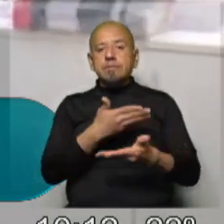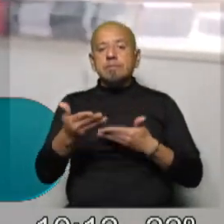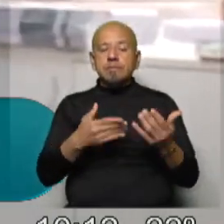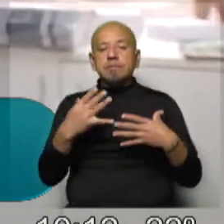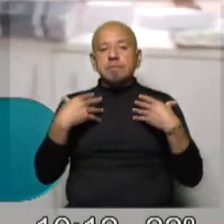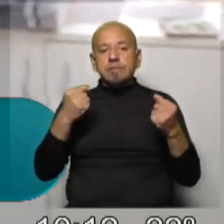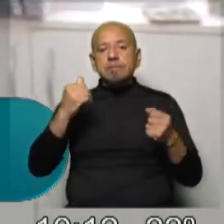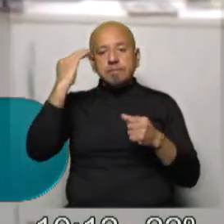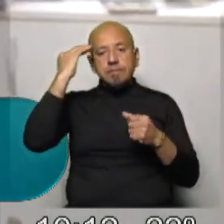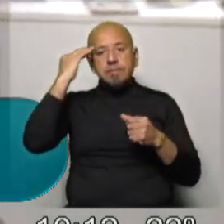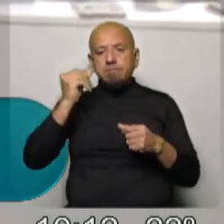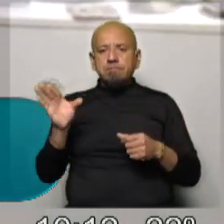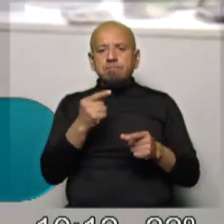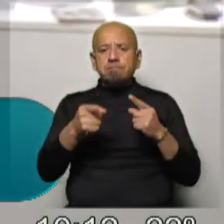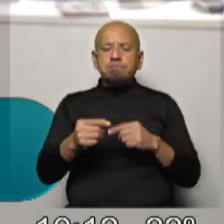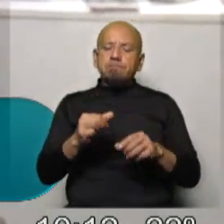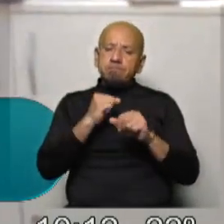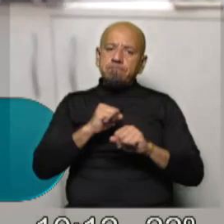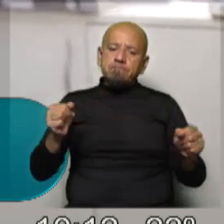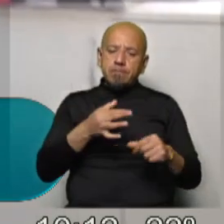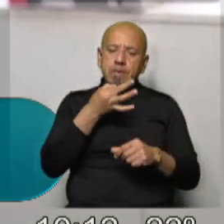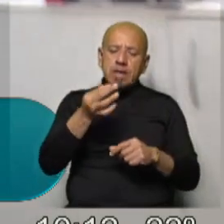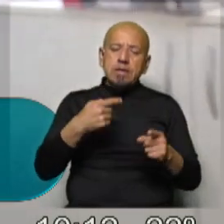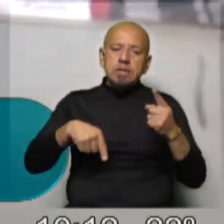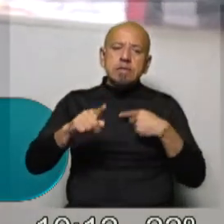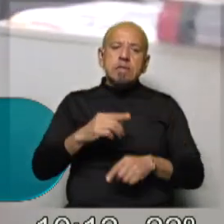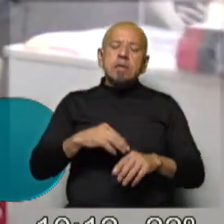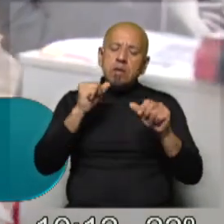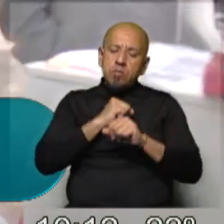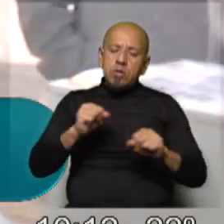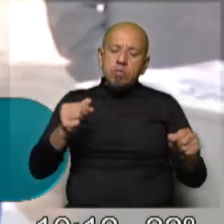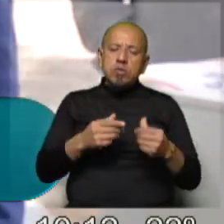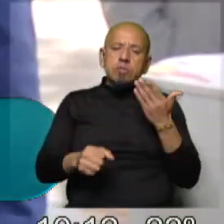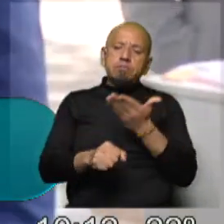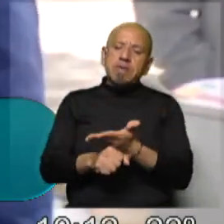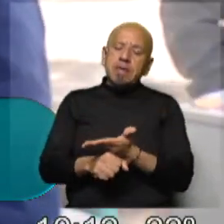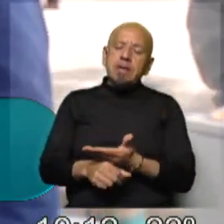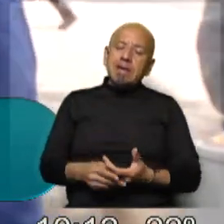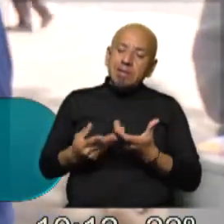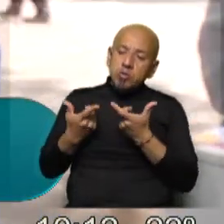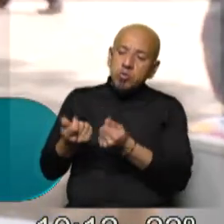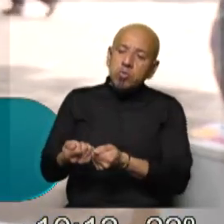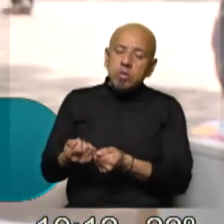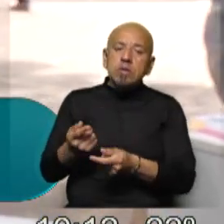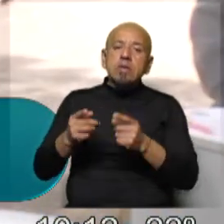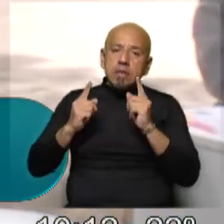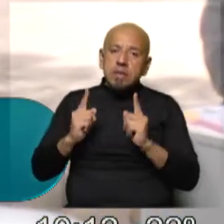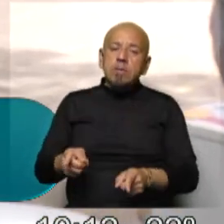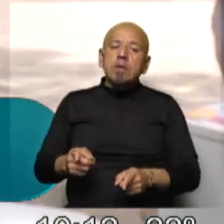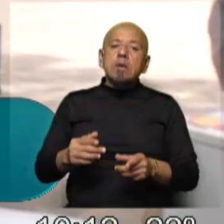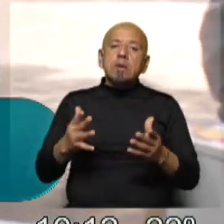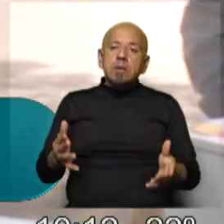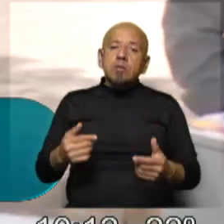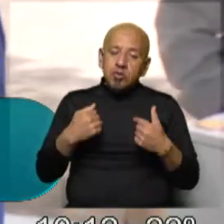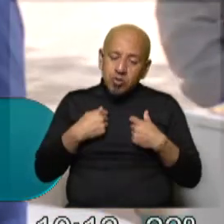mental es un tema de todos y todos, y que tenemos que poder expresarlo, y que tenemos que poder pedir ayuda en su momento, y que tenemos también que poder dar